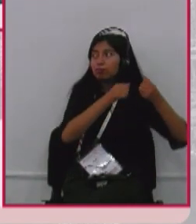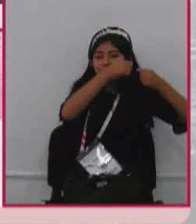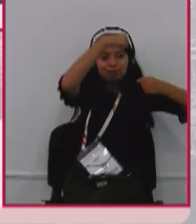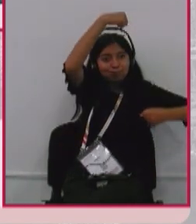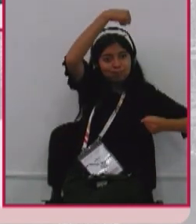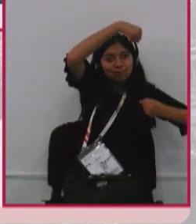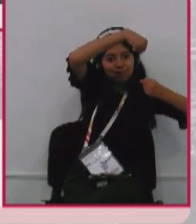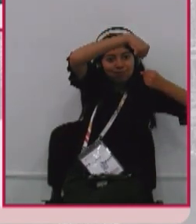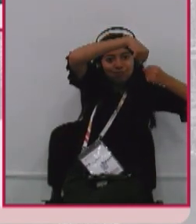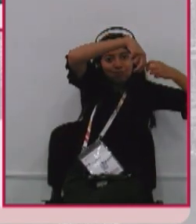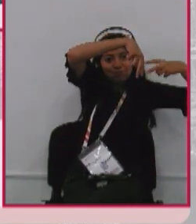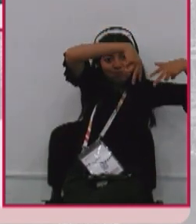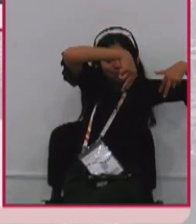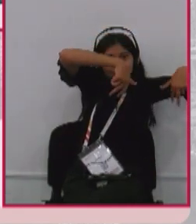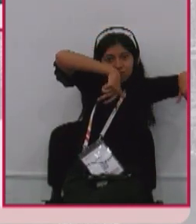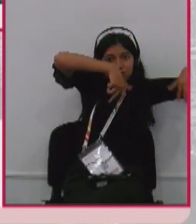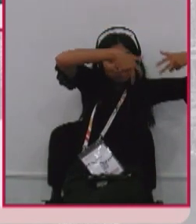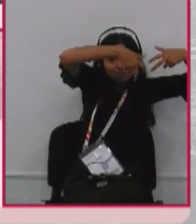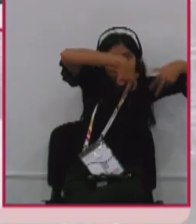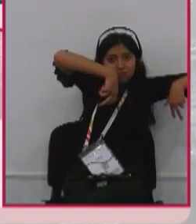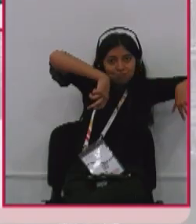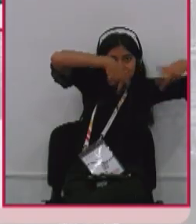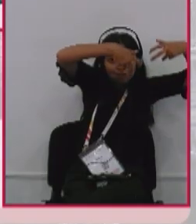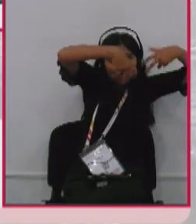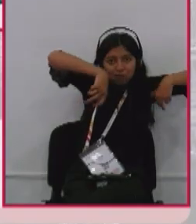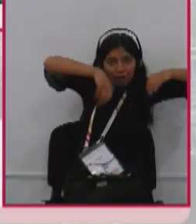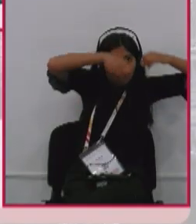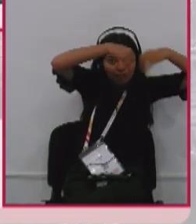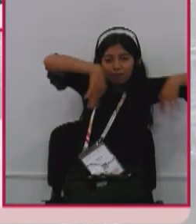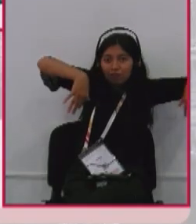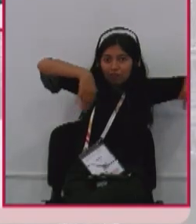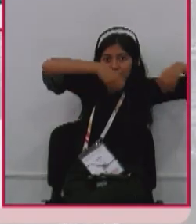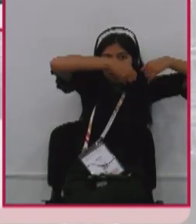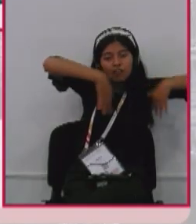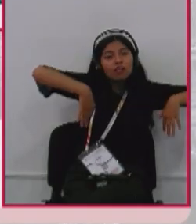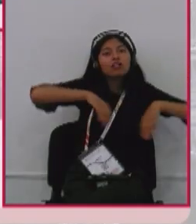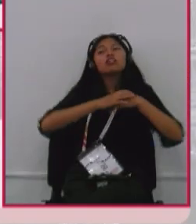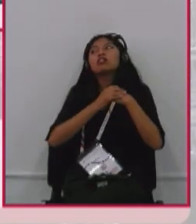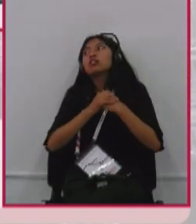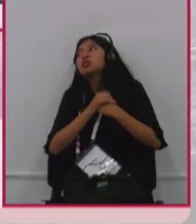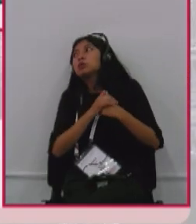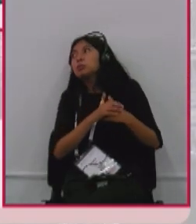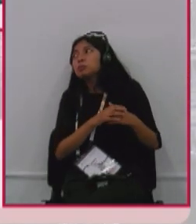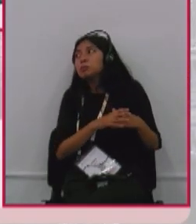de huecos que tenemos y puede llegar a lugares